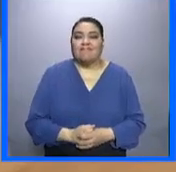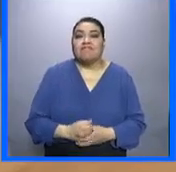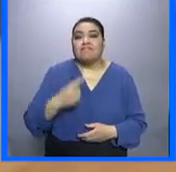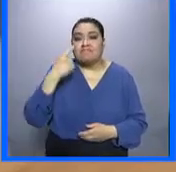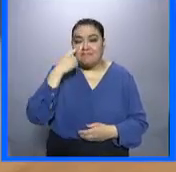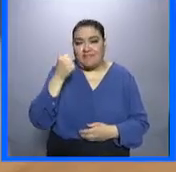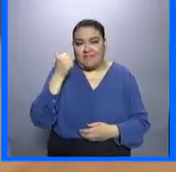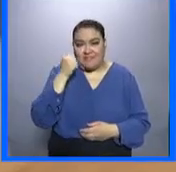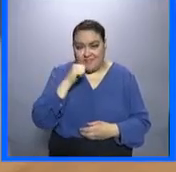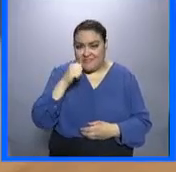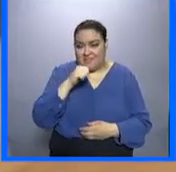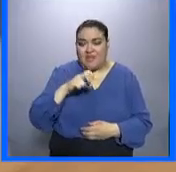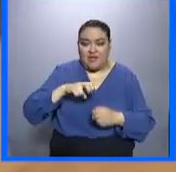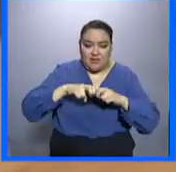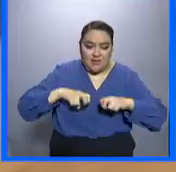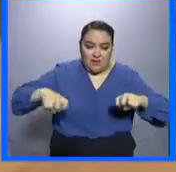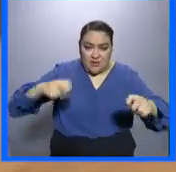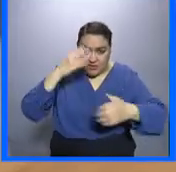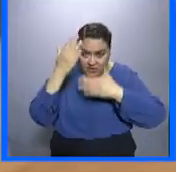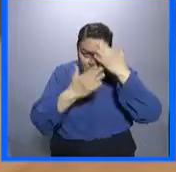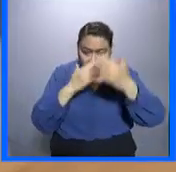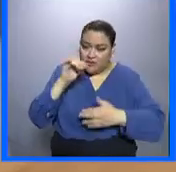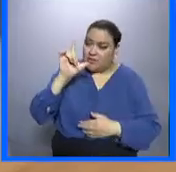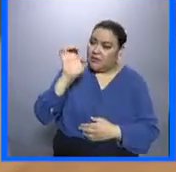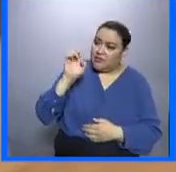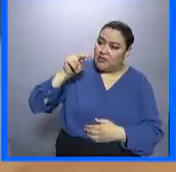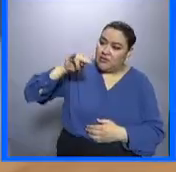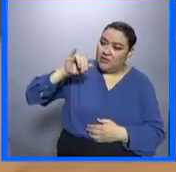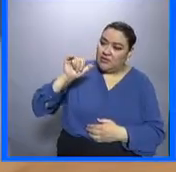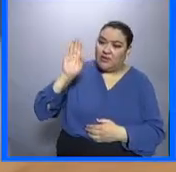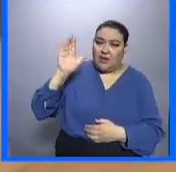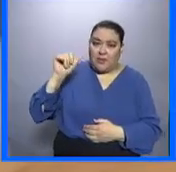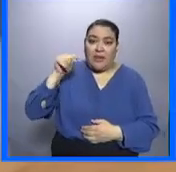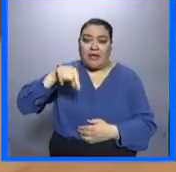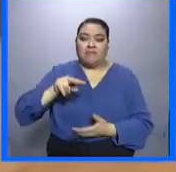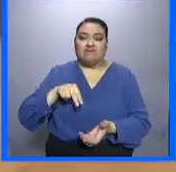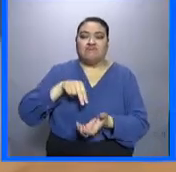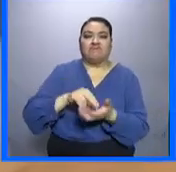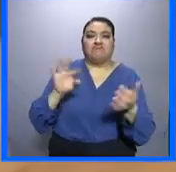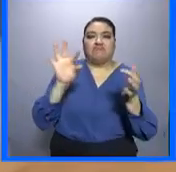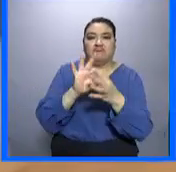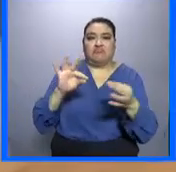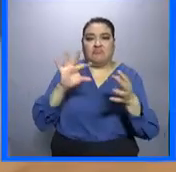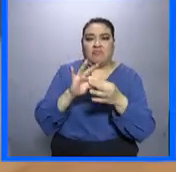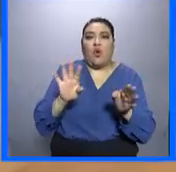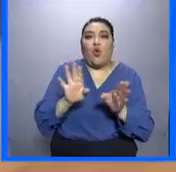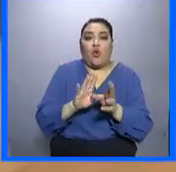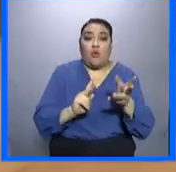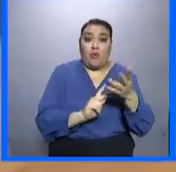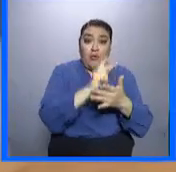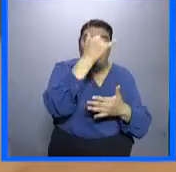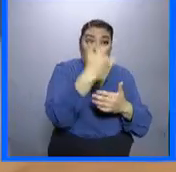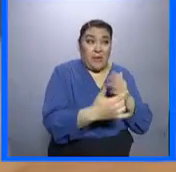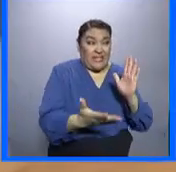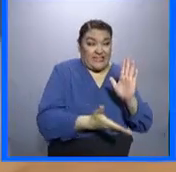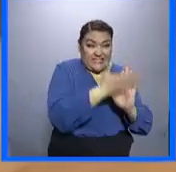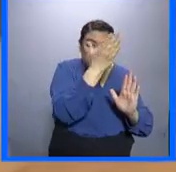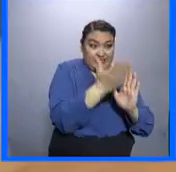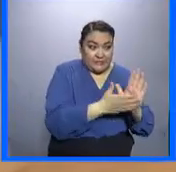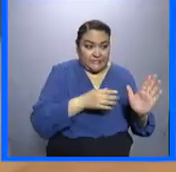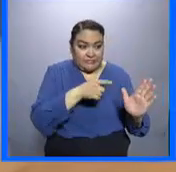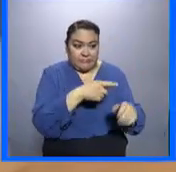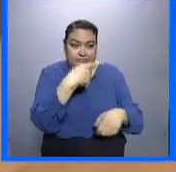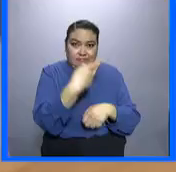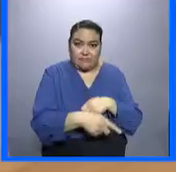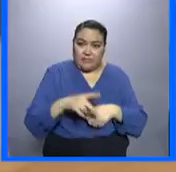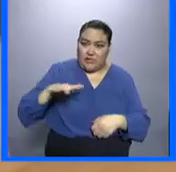Como parte del Círculo de Estudios de la ministra Lenia Batres, académicos hablaron sobre los riesgos de los megaproyectos y el impacto que tienen sobre